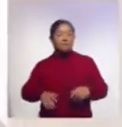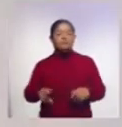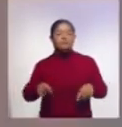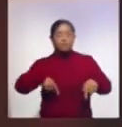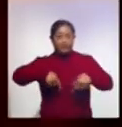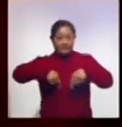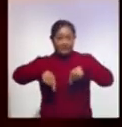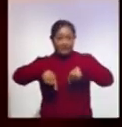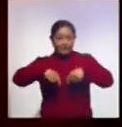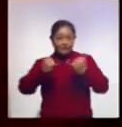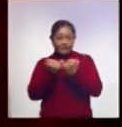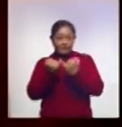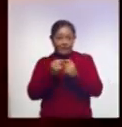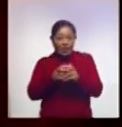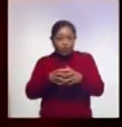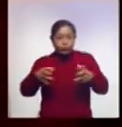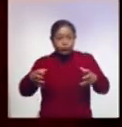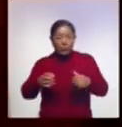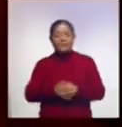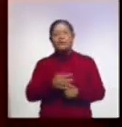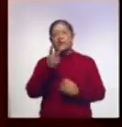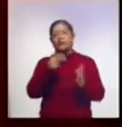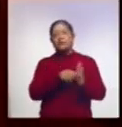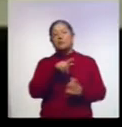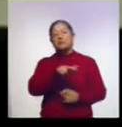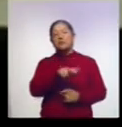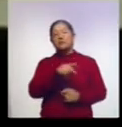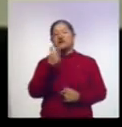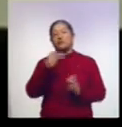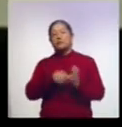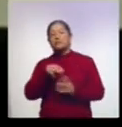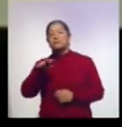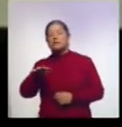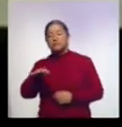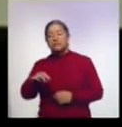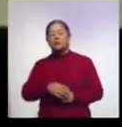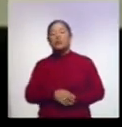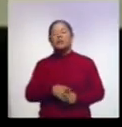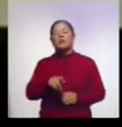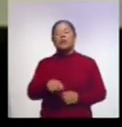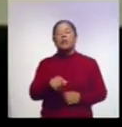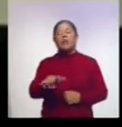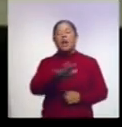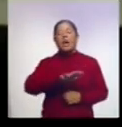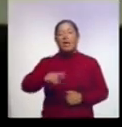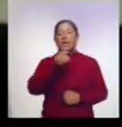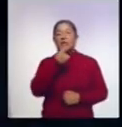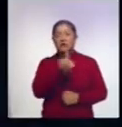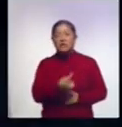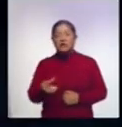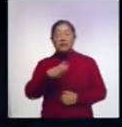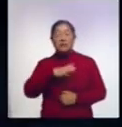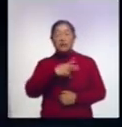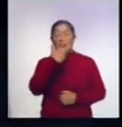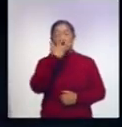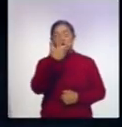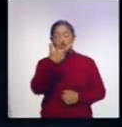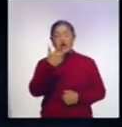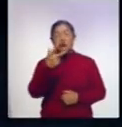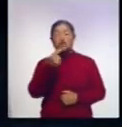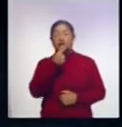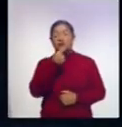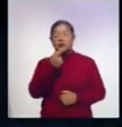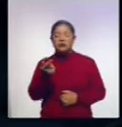extremidades. Entre 2018 y 2019, el área de pediatría del ISSSTE en Tlaxcala refirió a 8 pacientes por